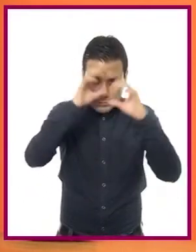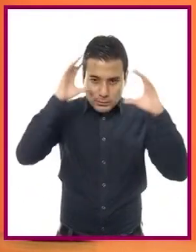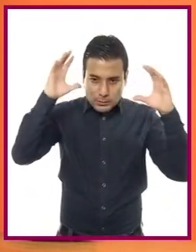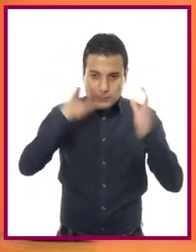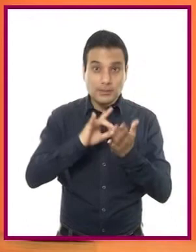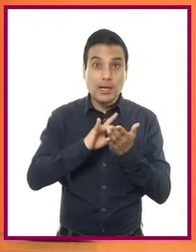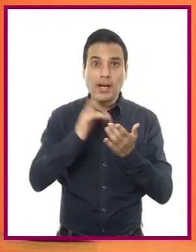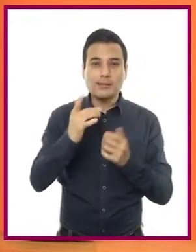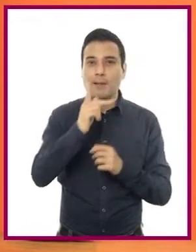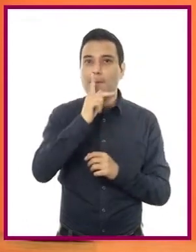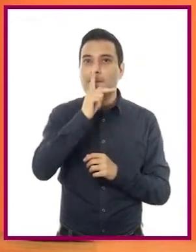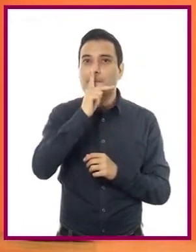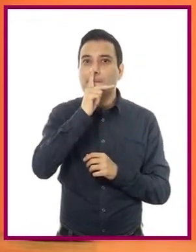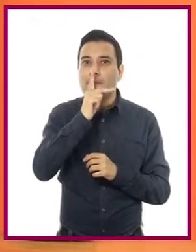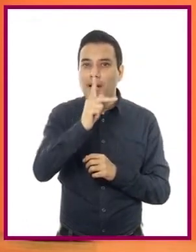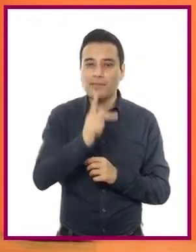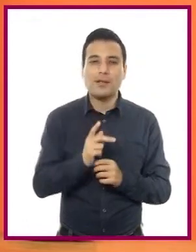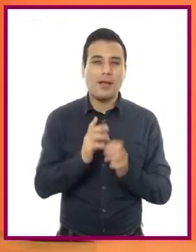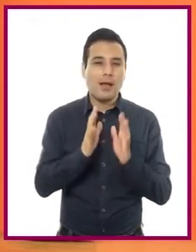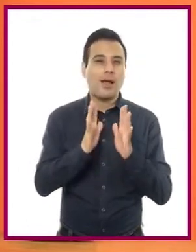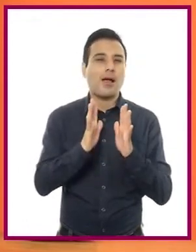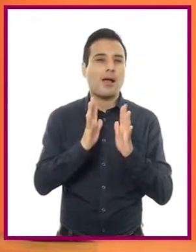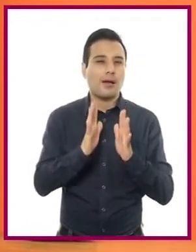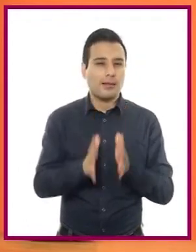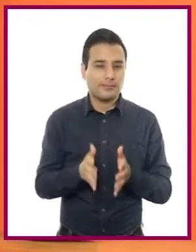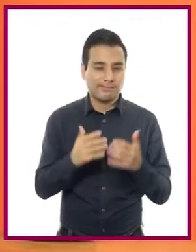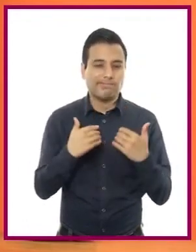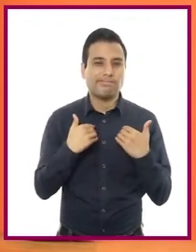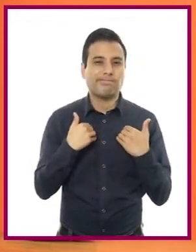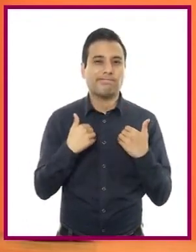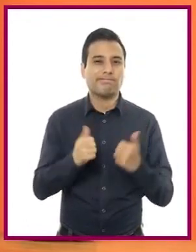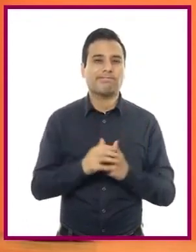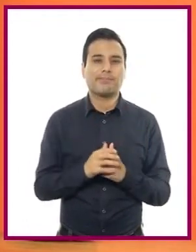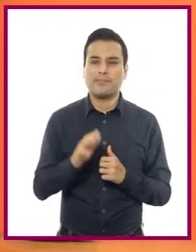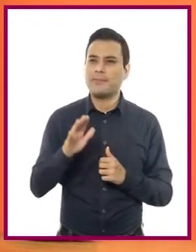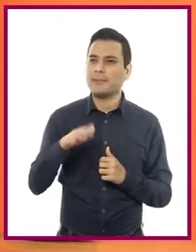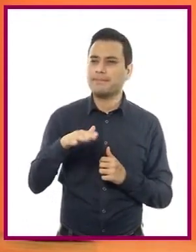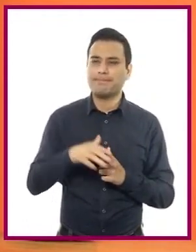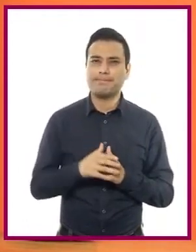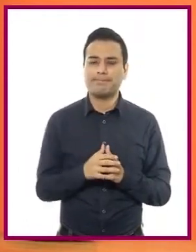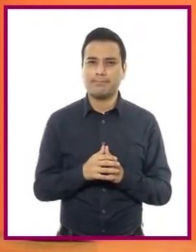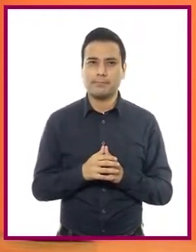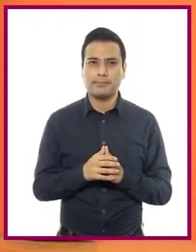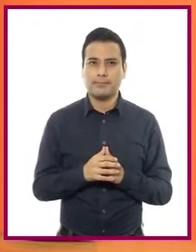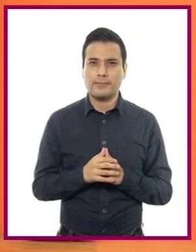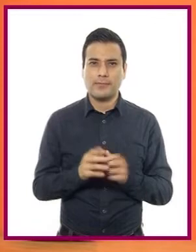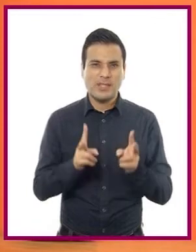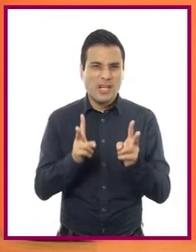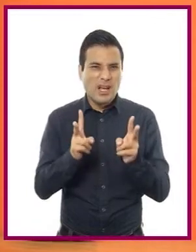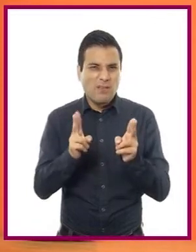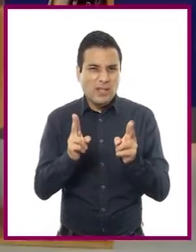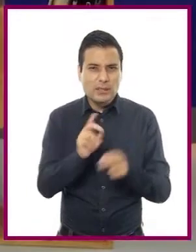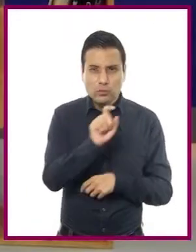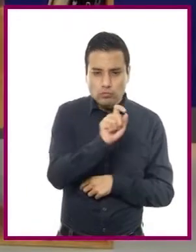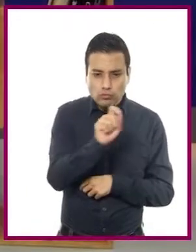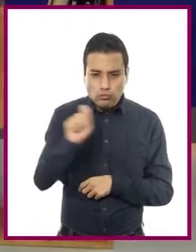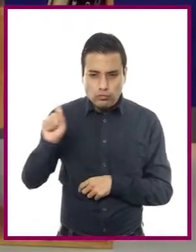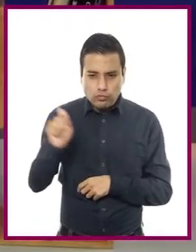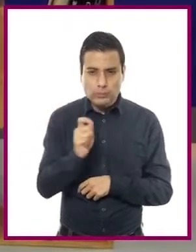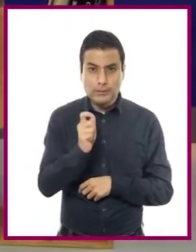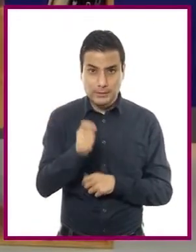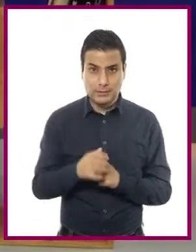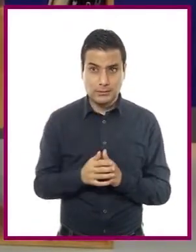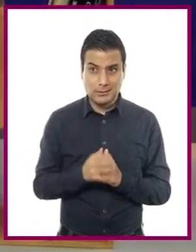palabras y al ritmo con el que éstas se presentan. Maestro, ¿las frases subrayadas corresponden a las